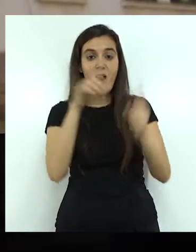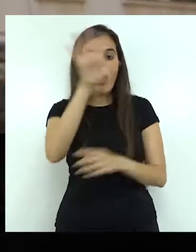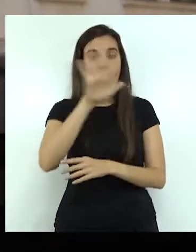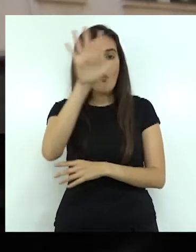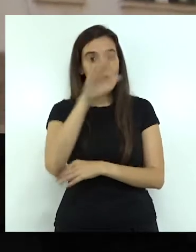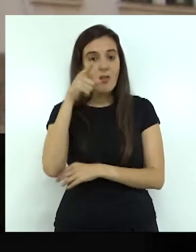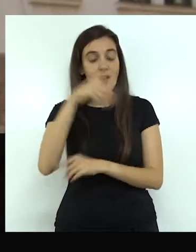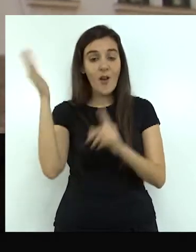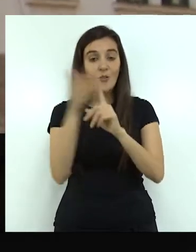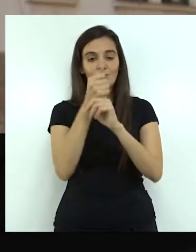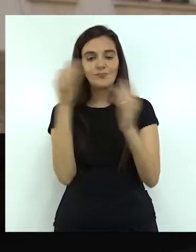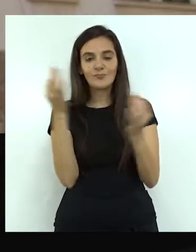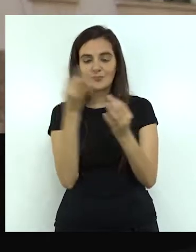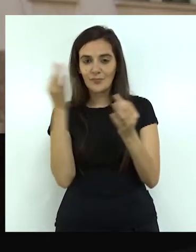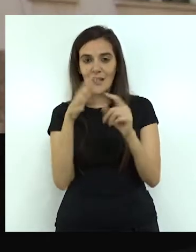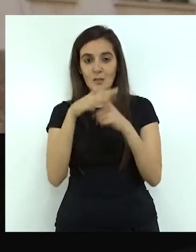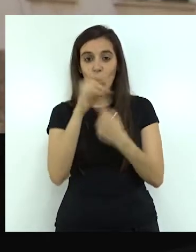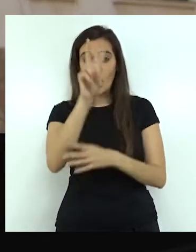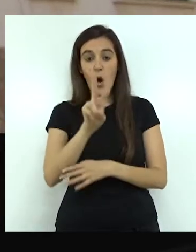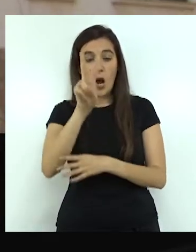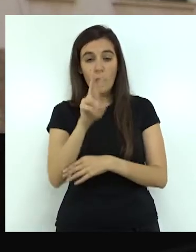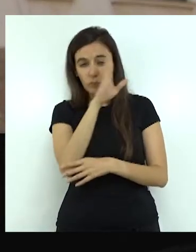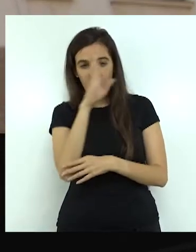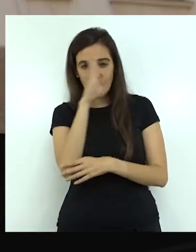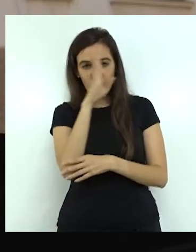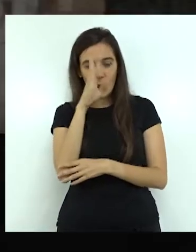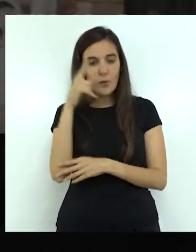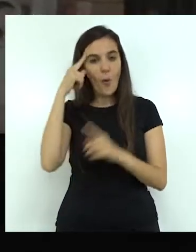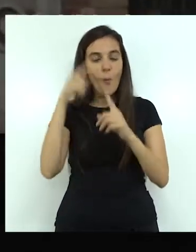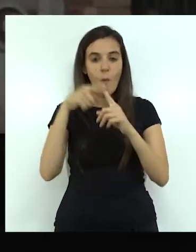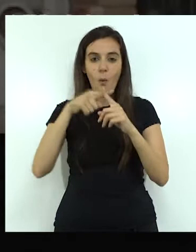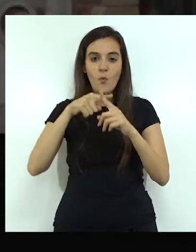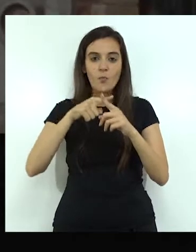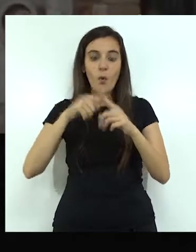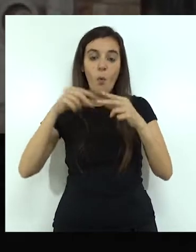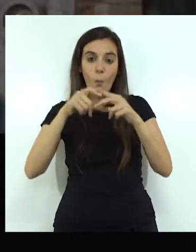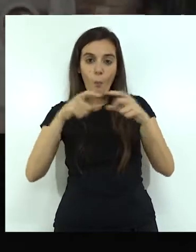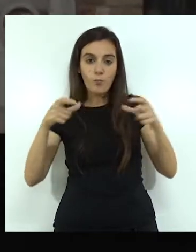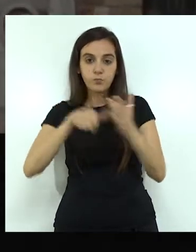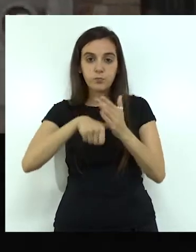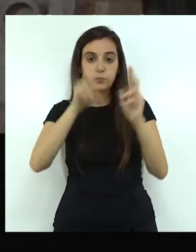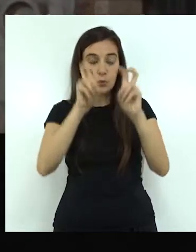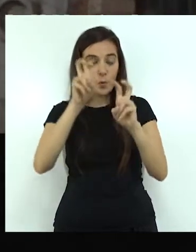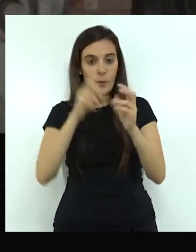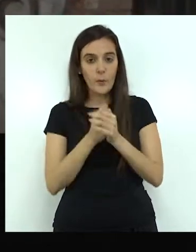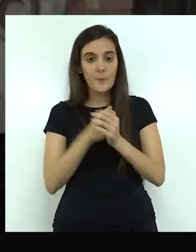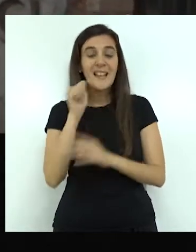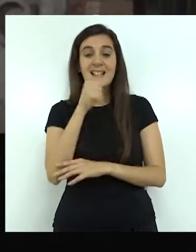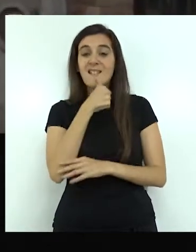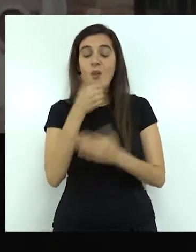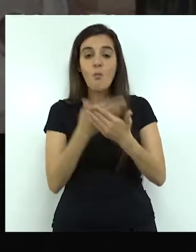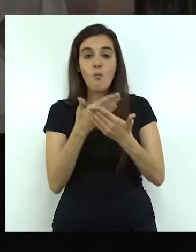a dos de ellos escondidos a la espera de completar un nuevo pase las adaptaciones que aún permanecen secretas han sido dirigidas por el juzgado de instrucción